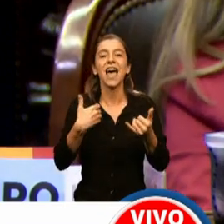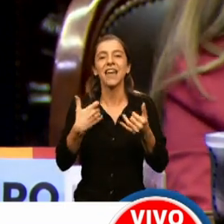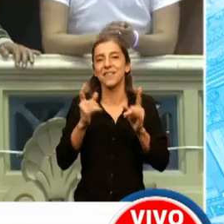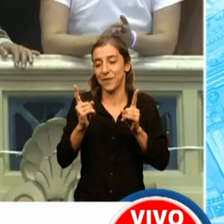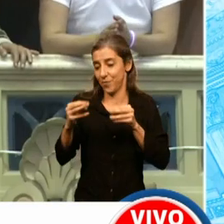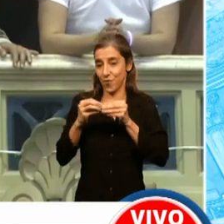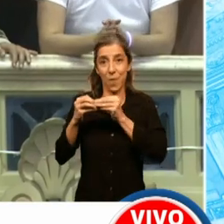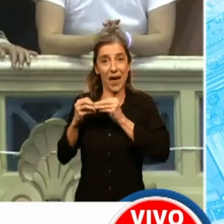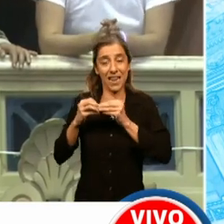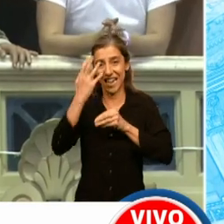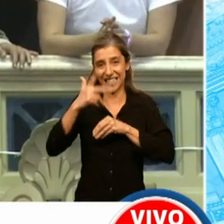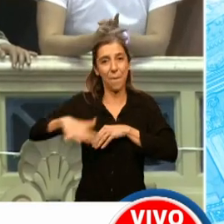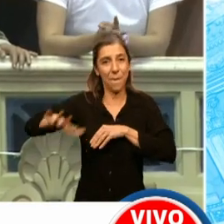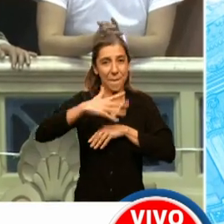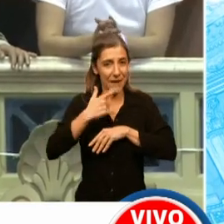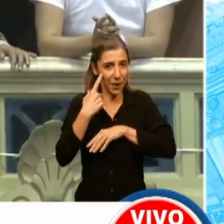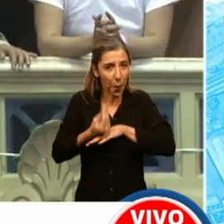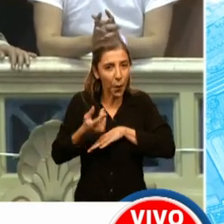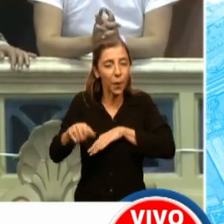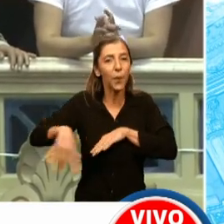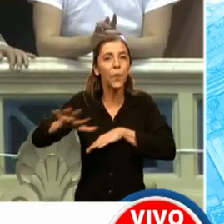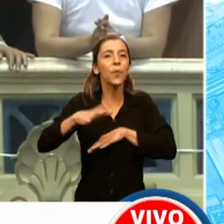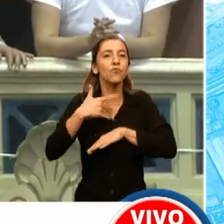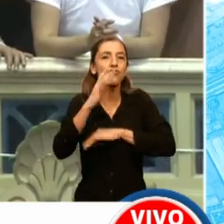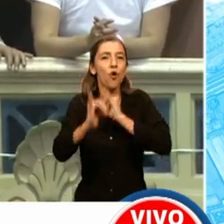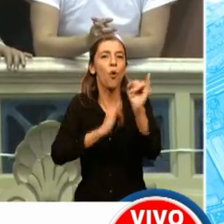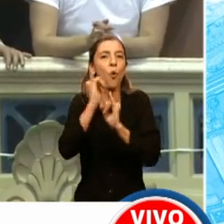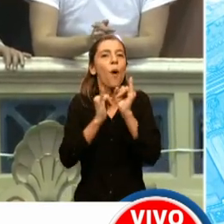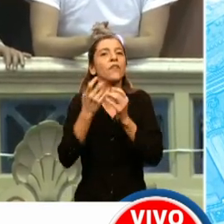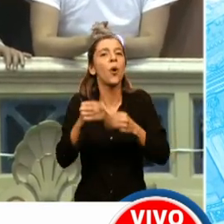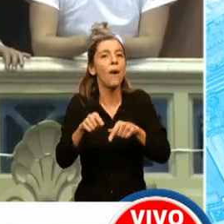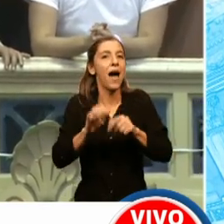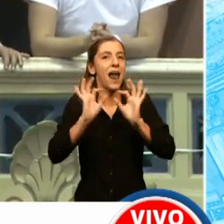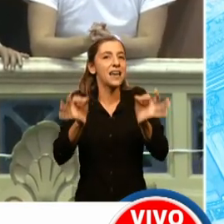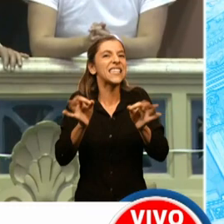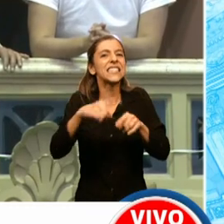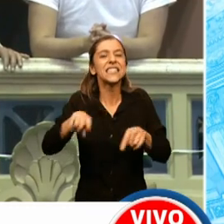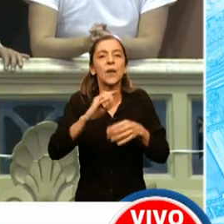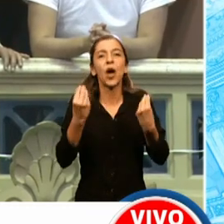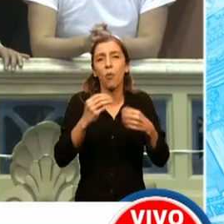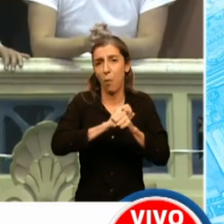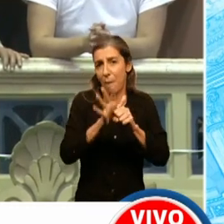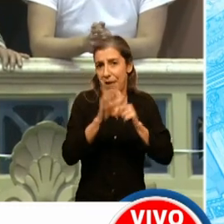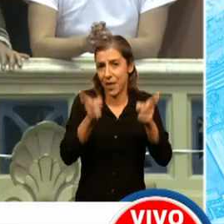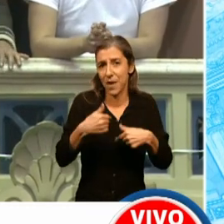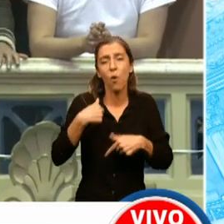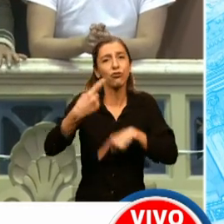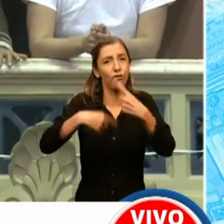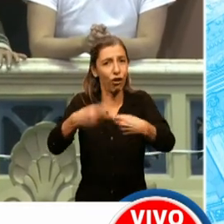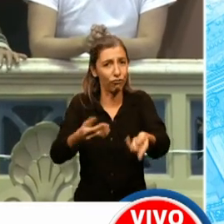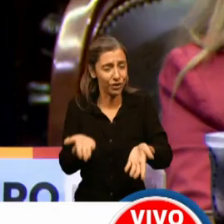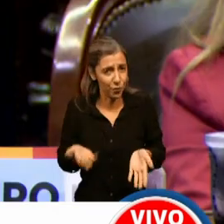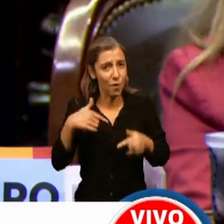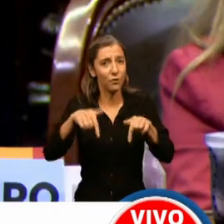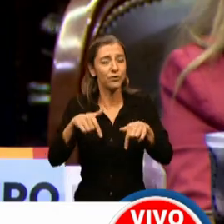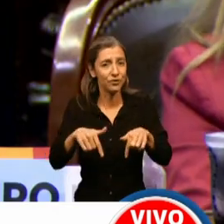en esta pandemia para contar un poquito de cómo se va renovando esta red de organización y amor que es el tg de san martín